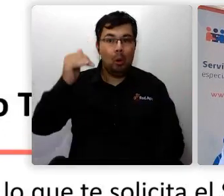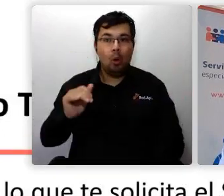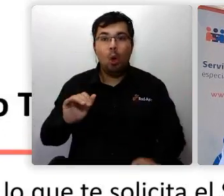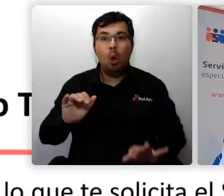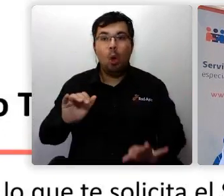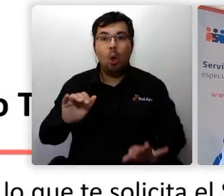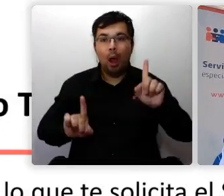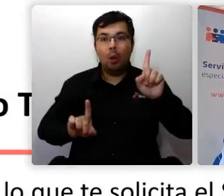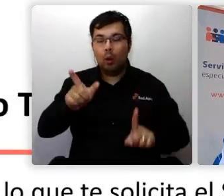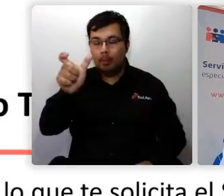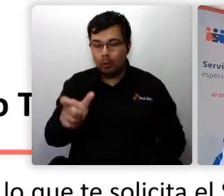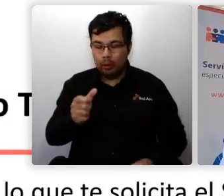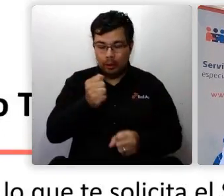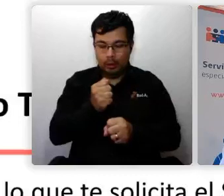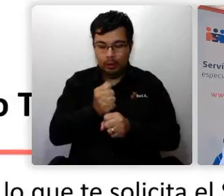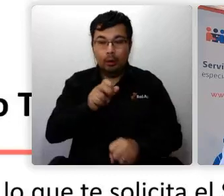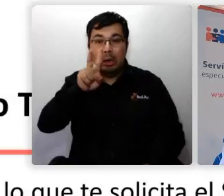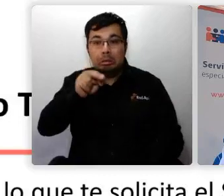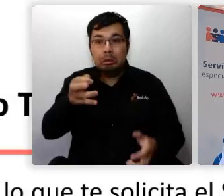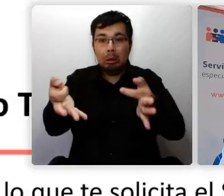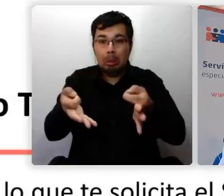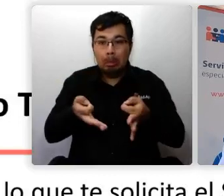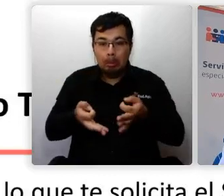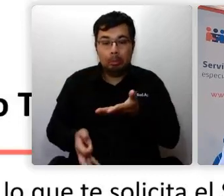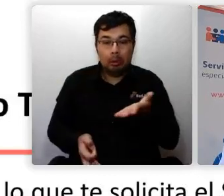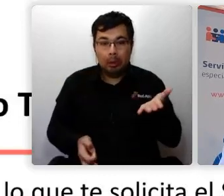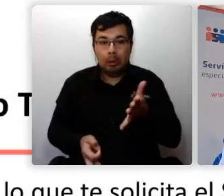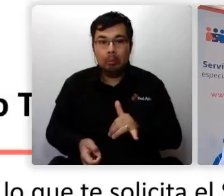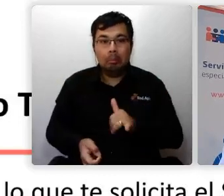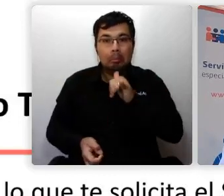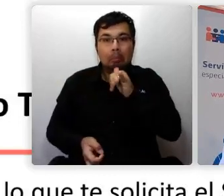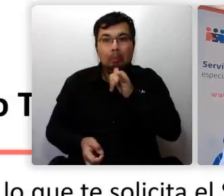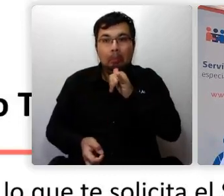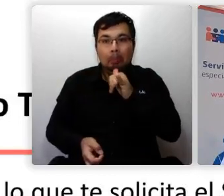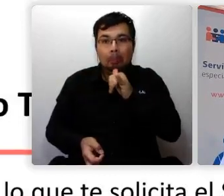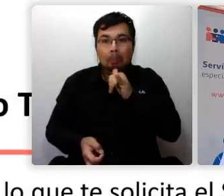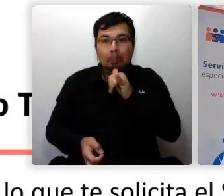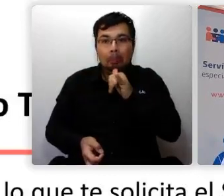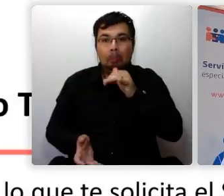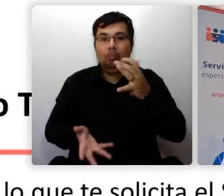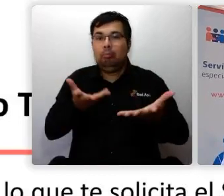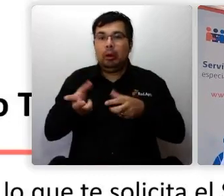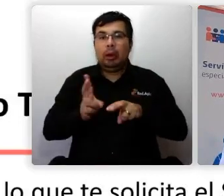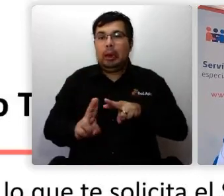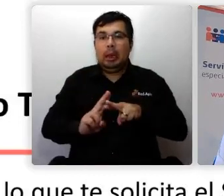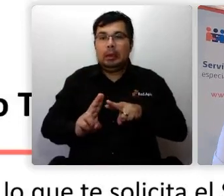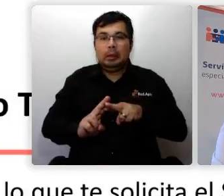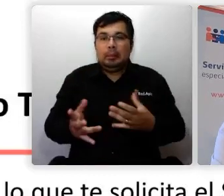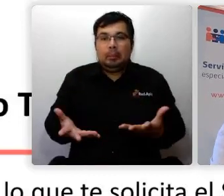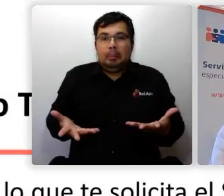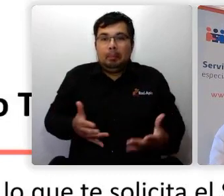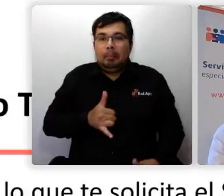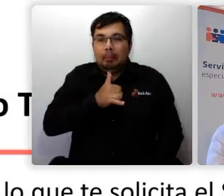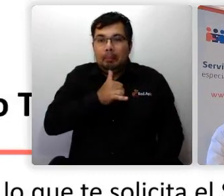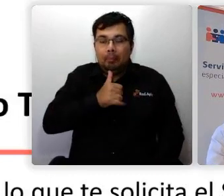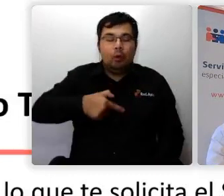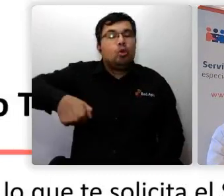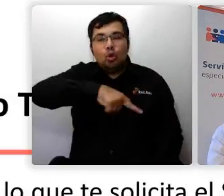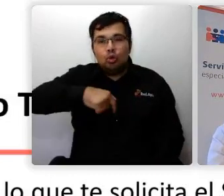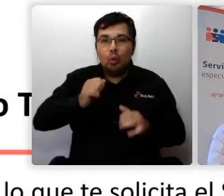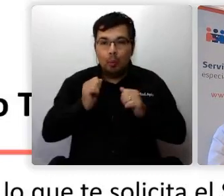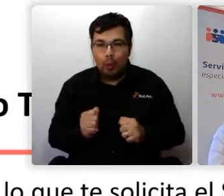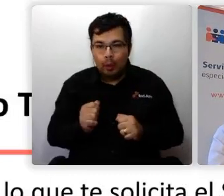contador y no tienen la menor idea qué hacer frente a este tipo de cosas. Nosotros le podemos orientar y nosotros le podemos decir el paso